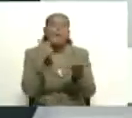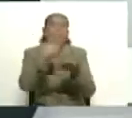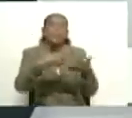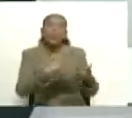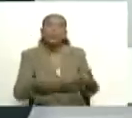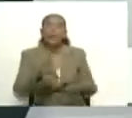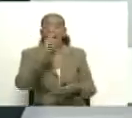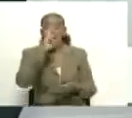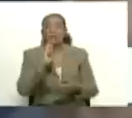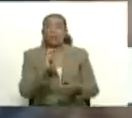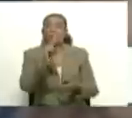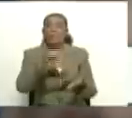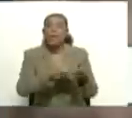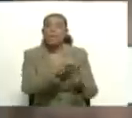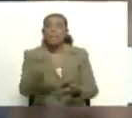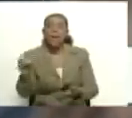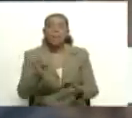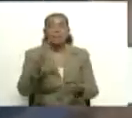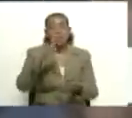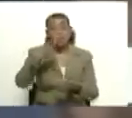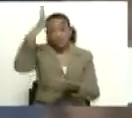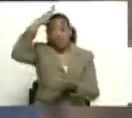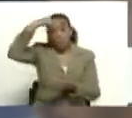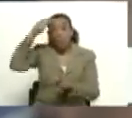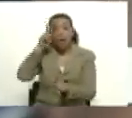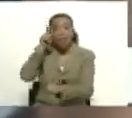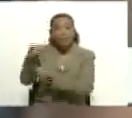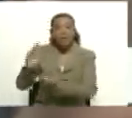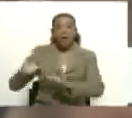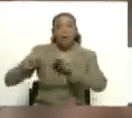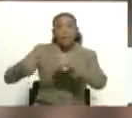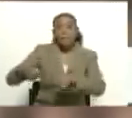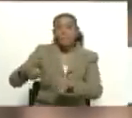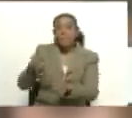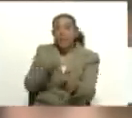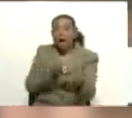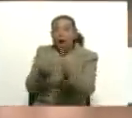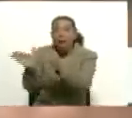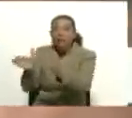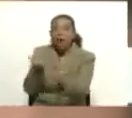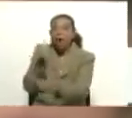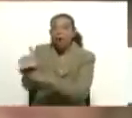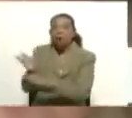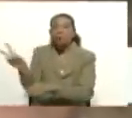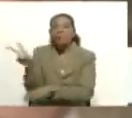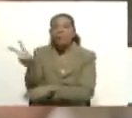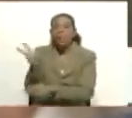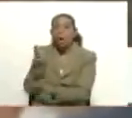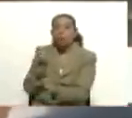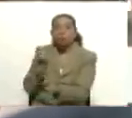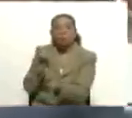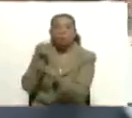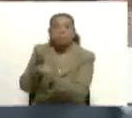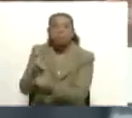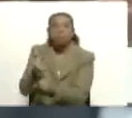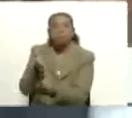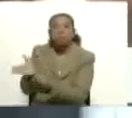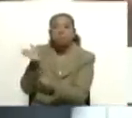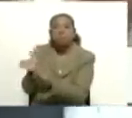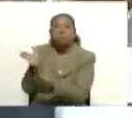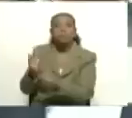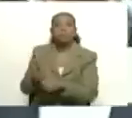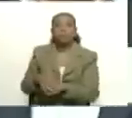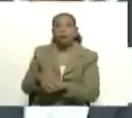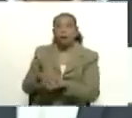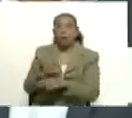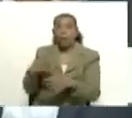en el 2020, Donald Trump siempre fijó desde el inicio de su mandato la vía militar contra Venezuela con el fin de garantizarse el control